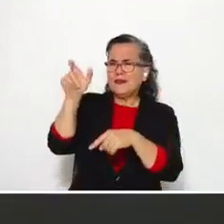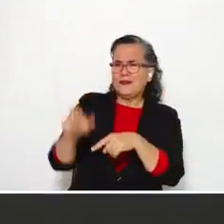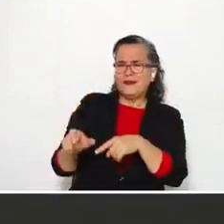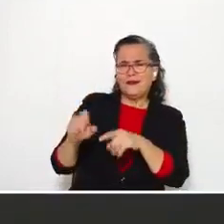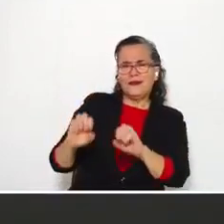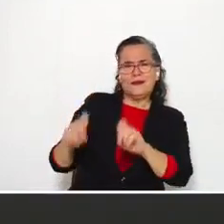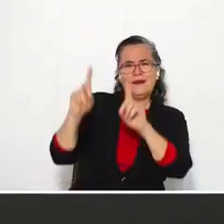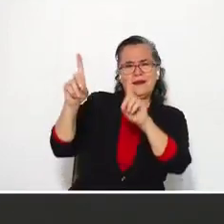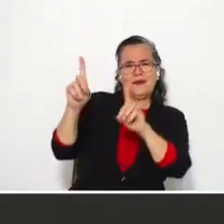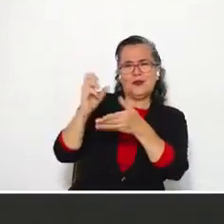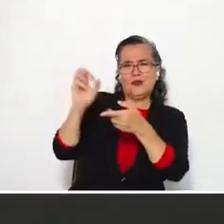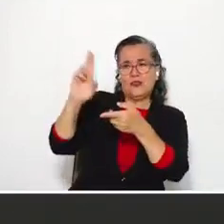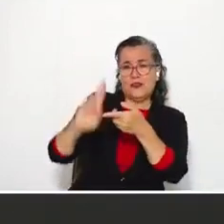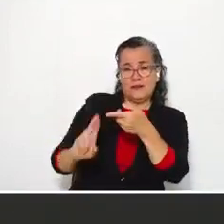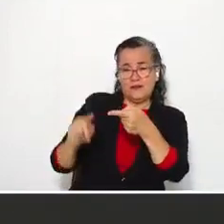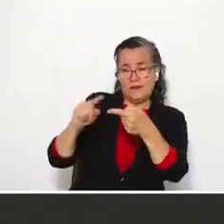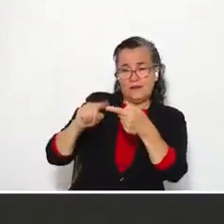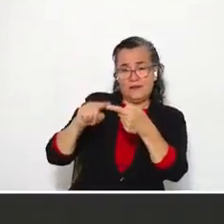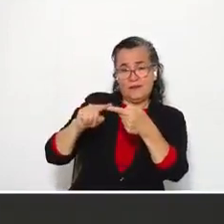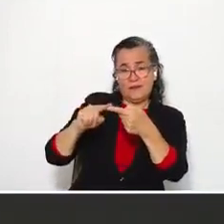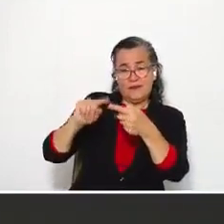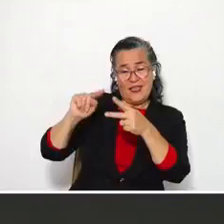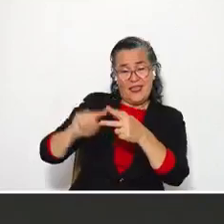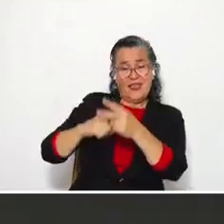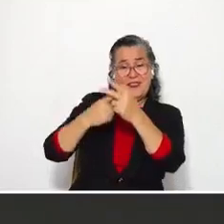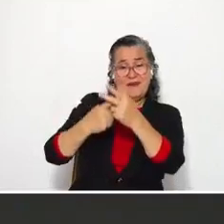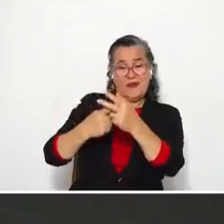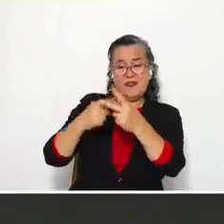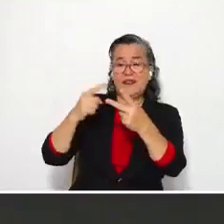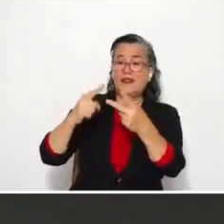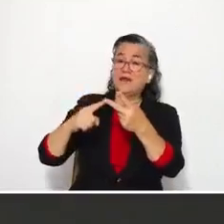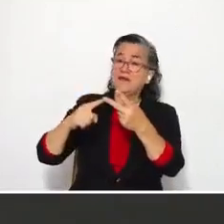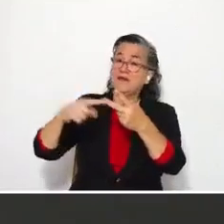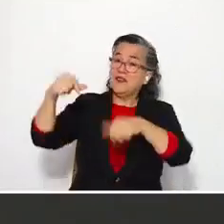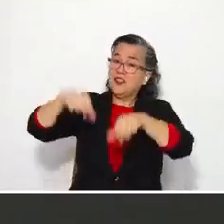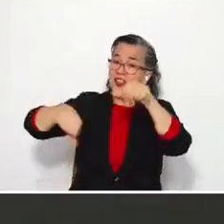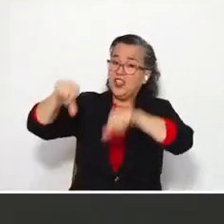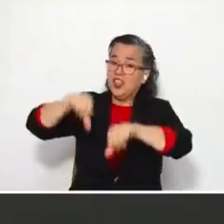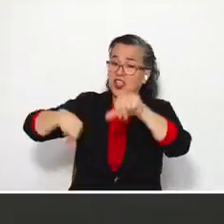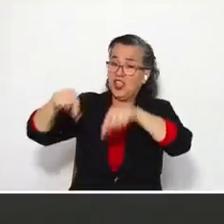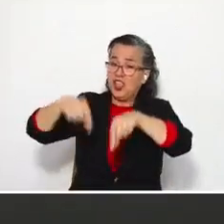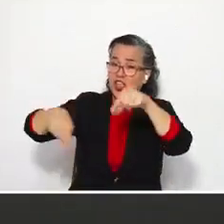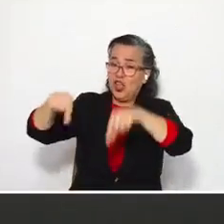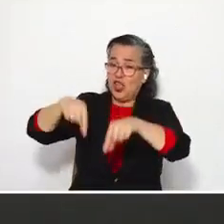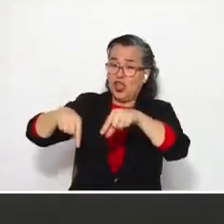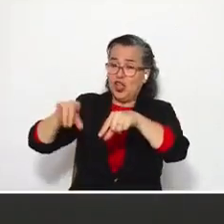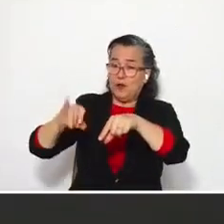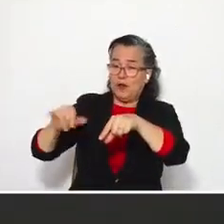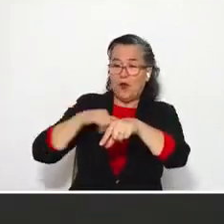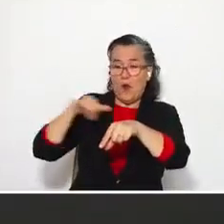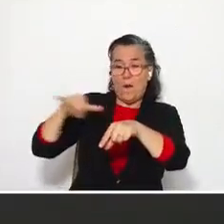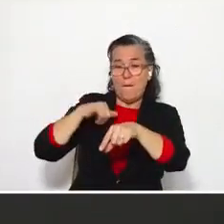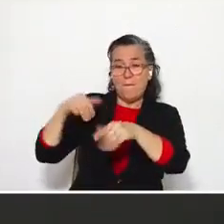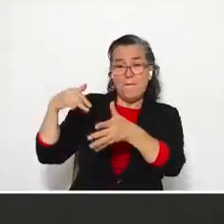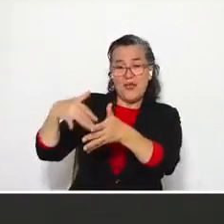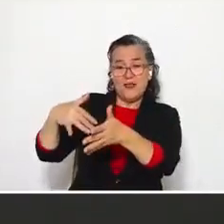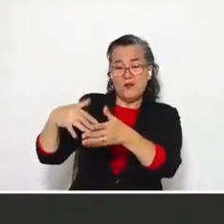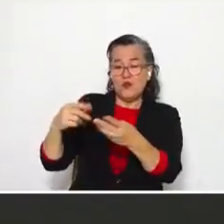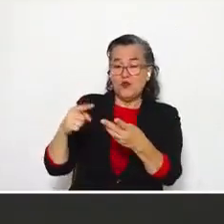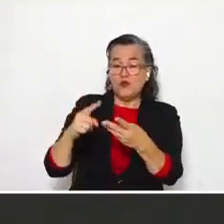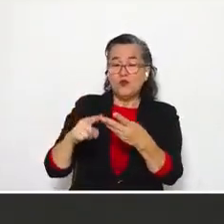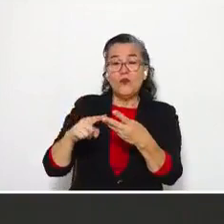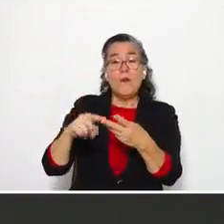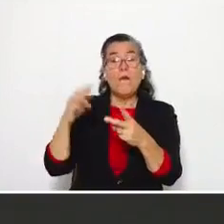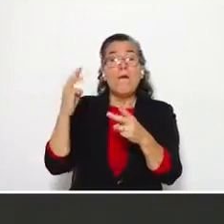costarricense, químico inicialmente, en eso compartimos la misma formación,